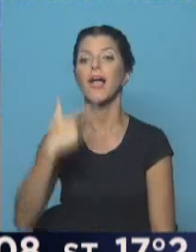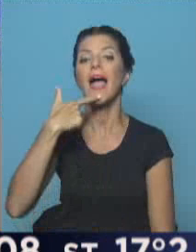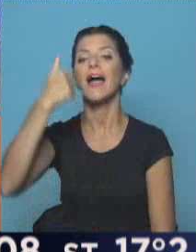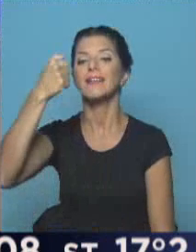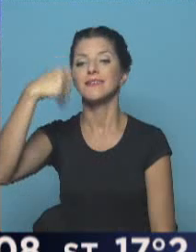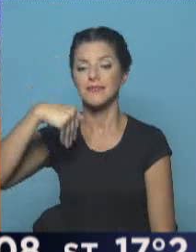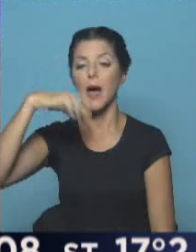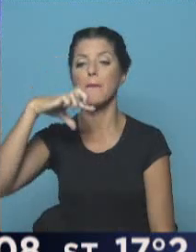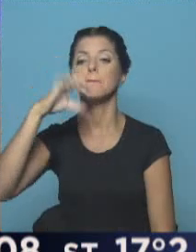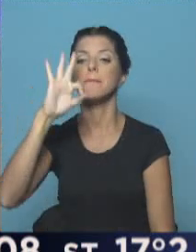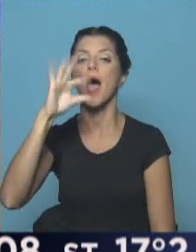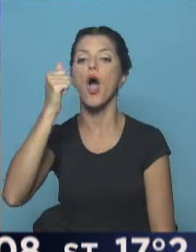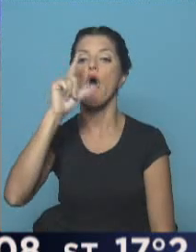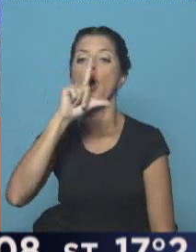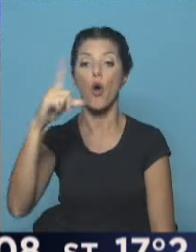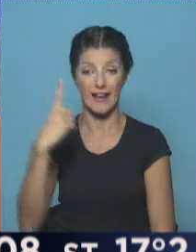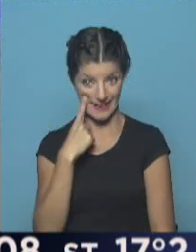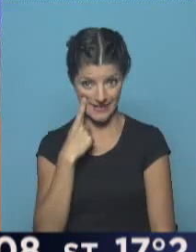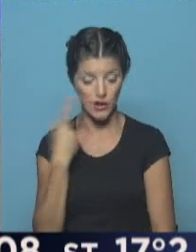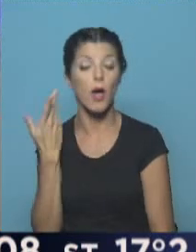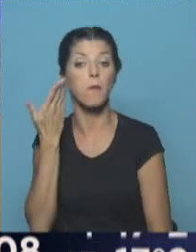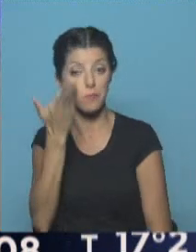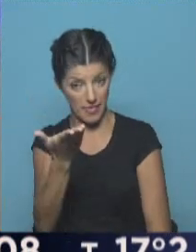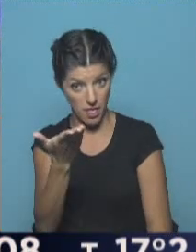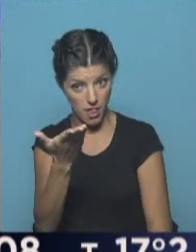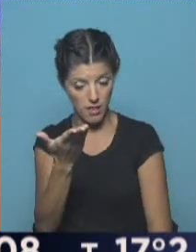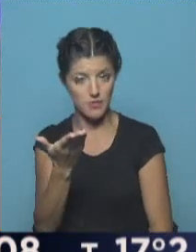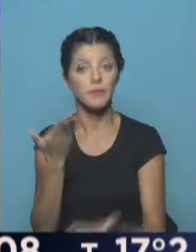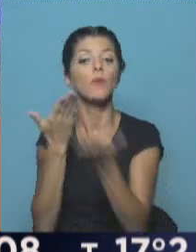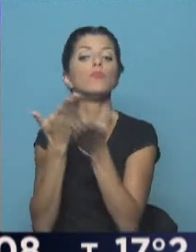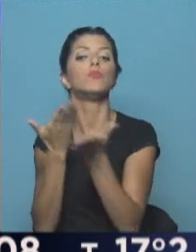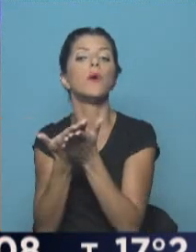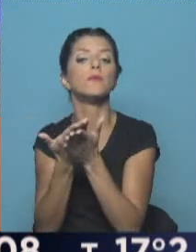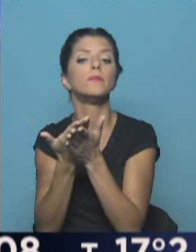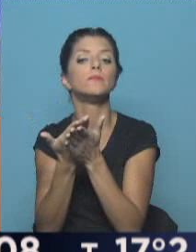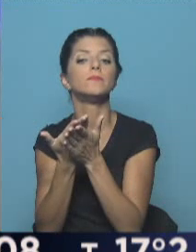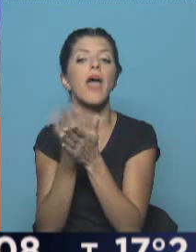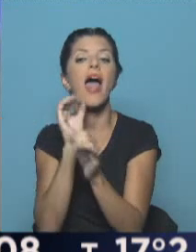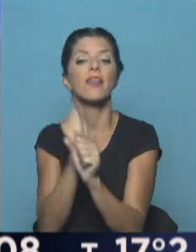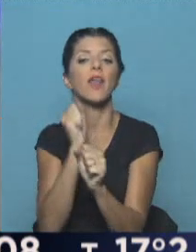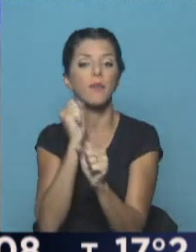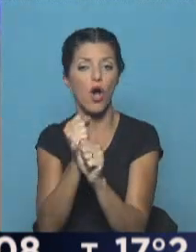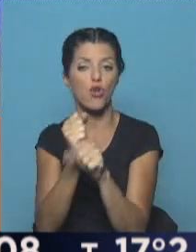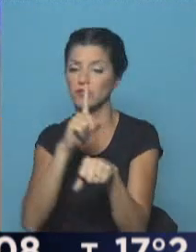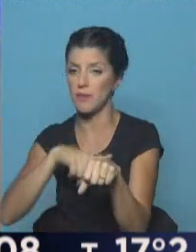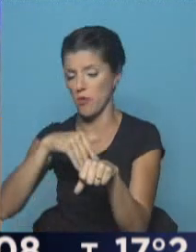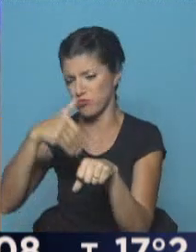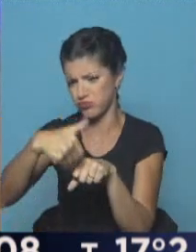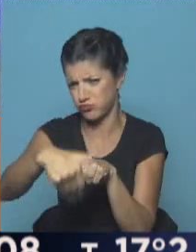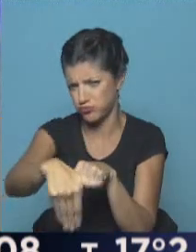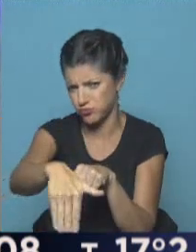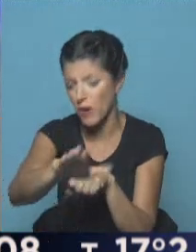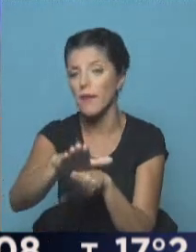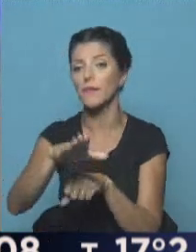los contactos que están con los representantes de Sampaoli, es un trabajo a largo plazo, y en la